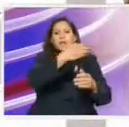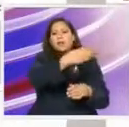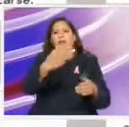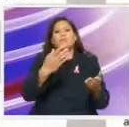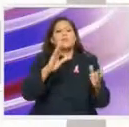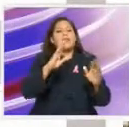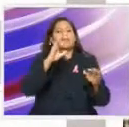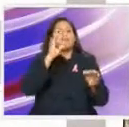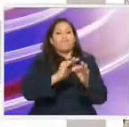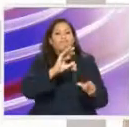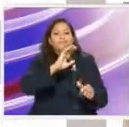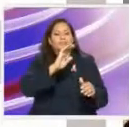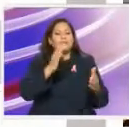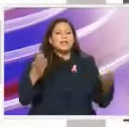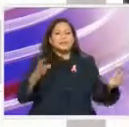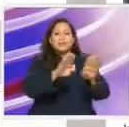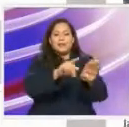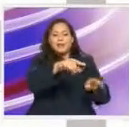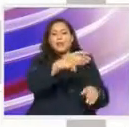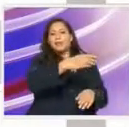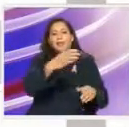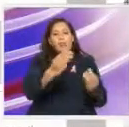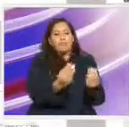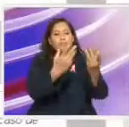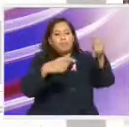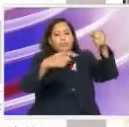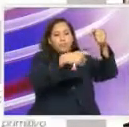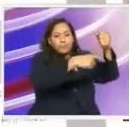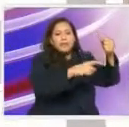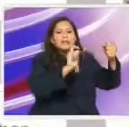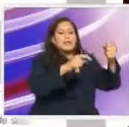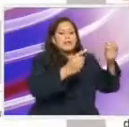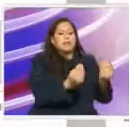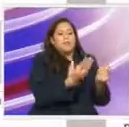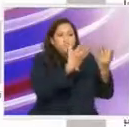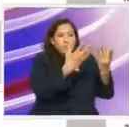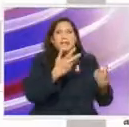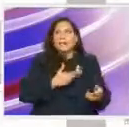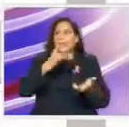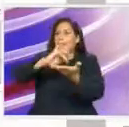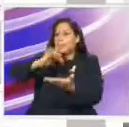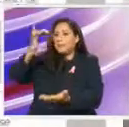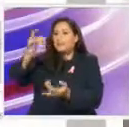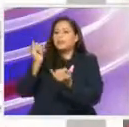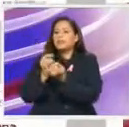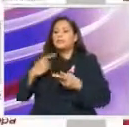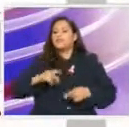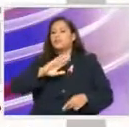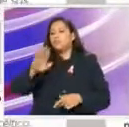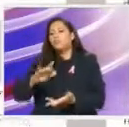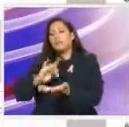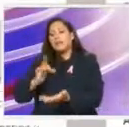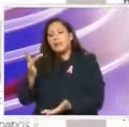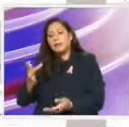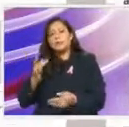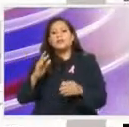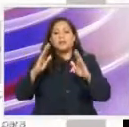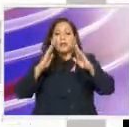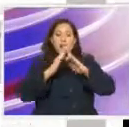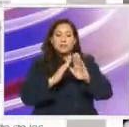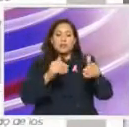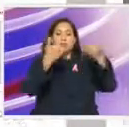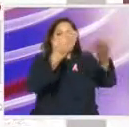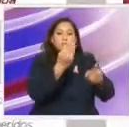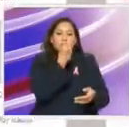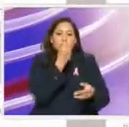y... Sí. Agradecer que hubo cosecha y agradecer a los antepasados. Este tema de dejar afuera de las casas la comida, pues